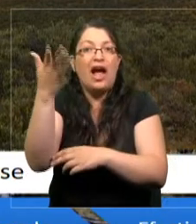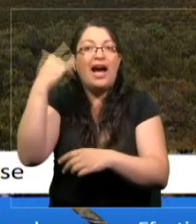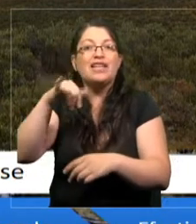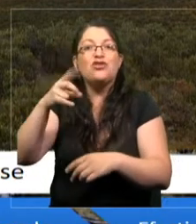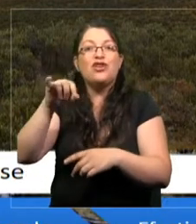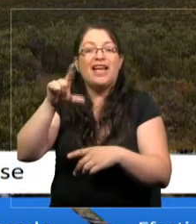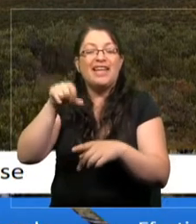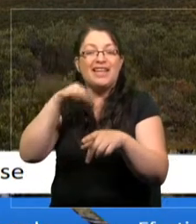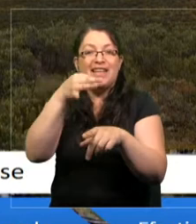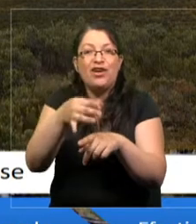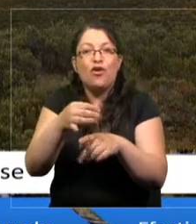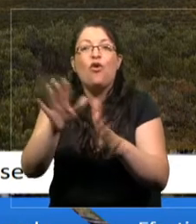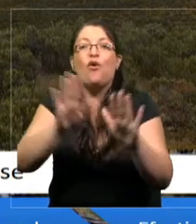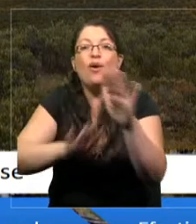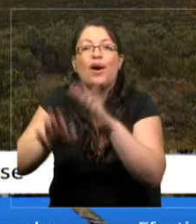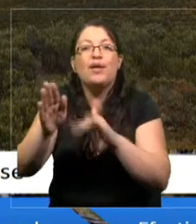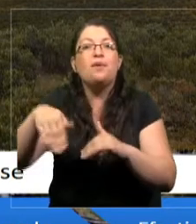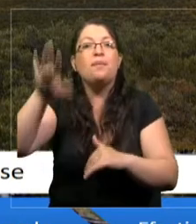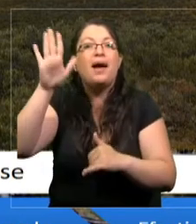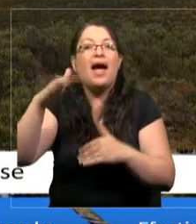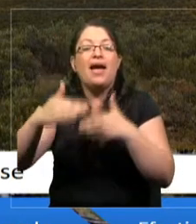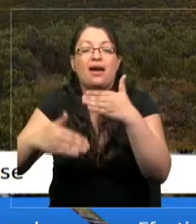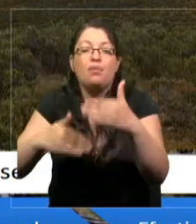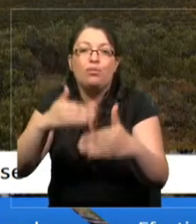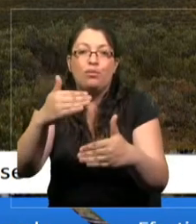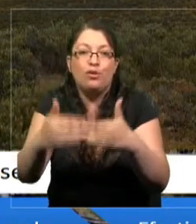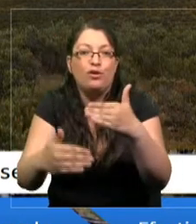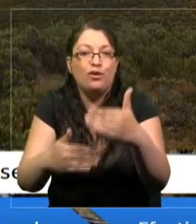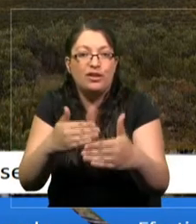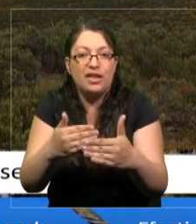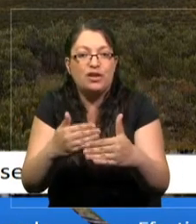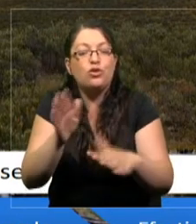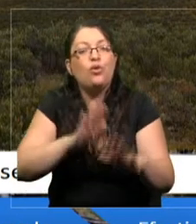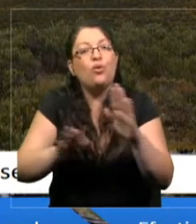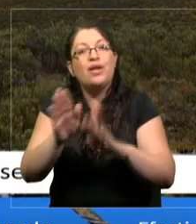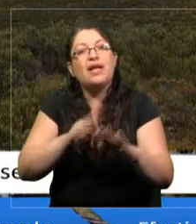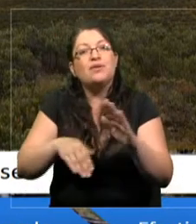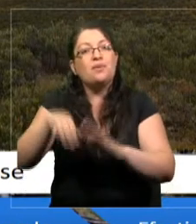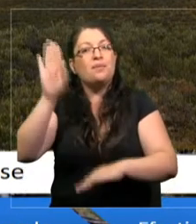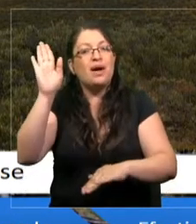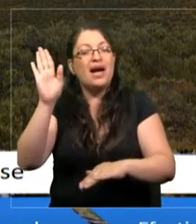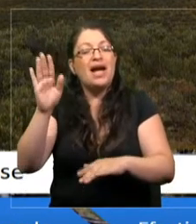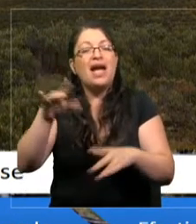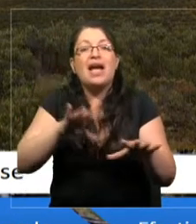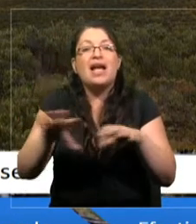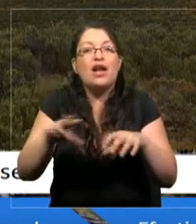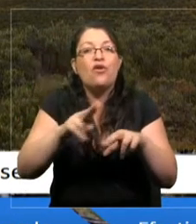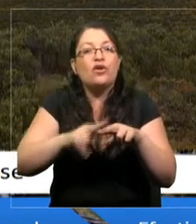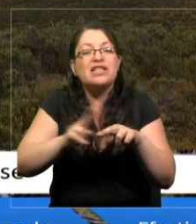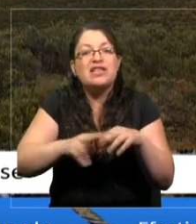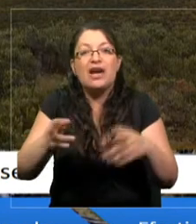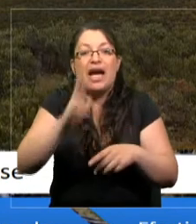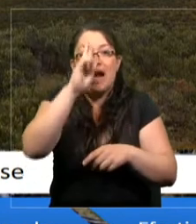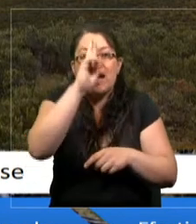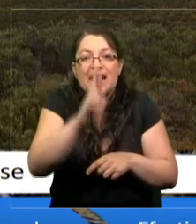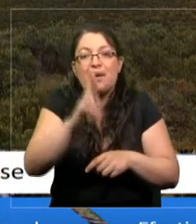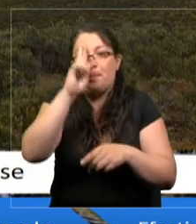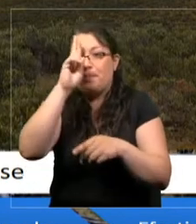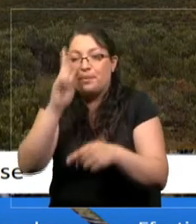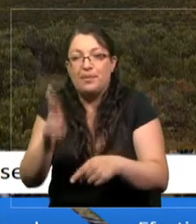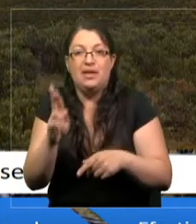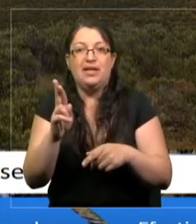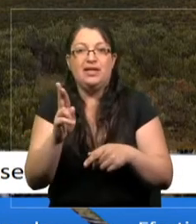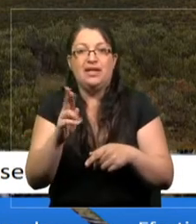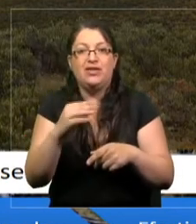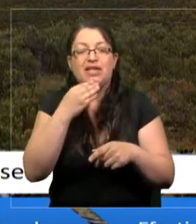cuidando por sobre todo el proceso cuidando por sobre todo que las cosas se hicieran respetando estos principios y haciendo